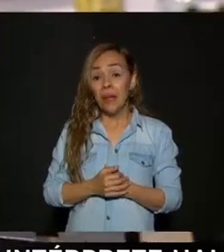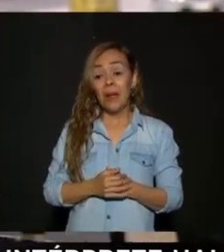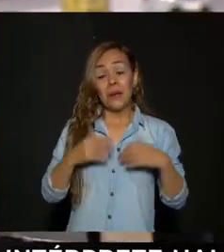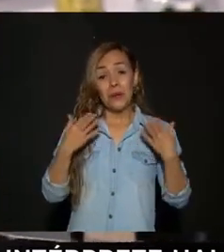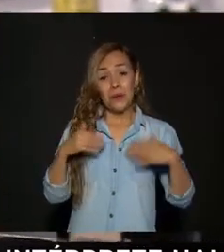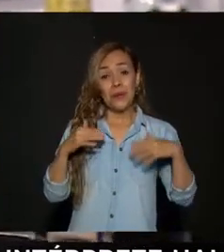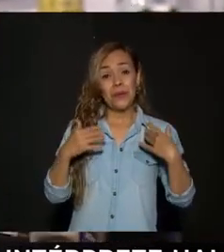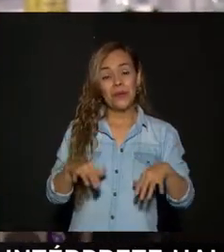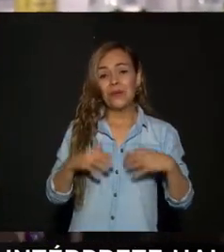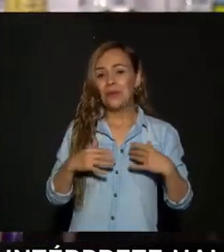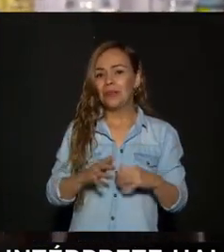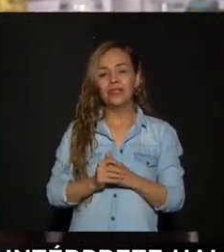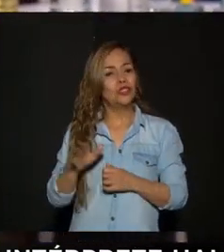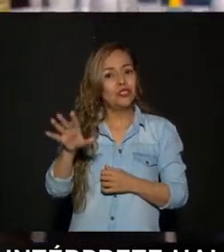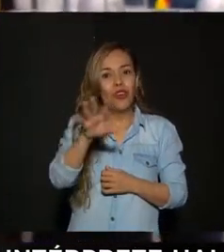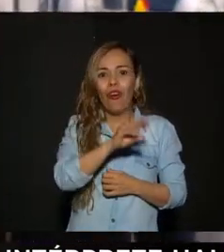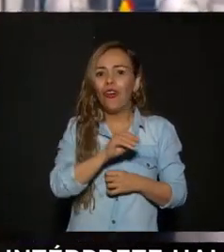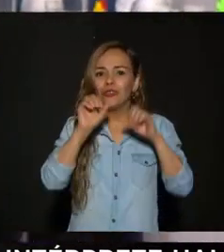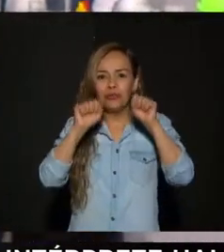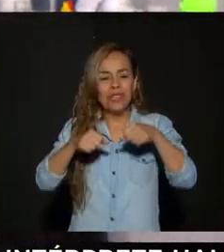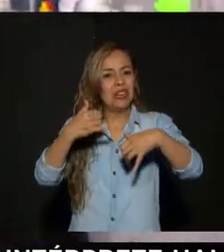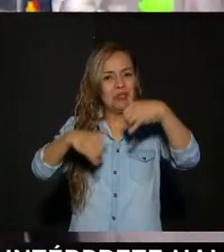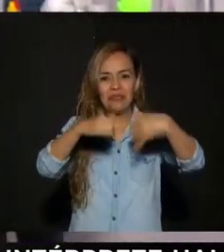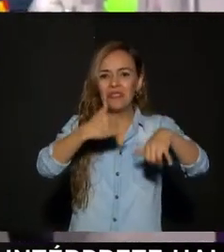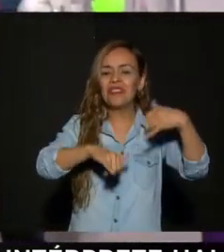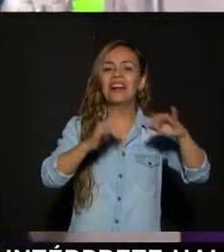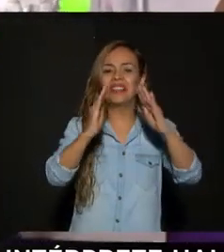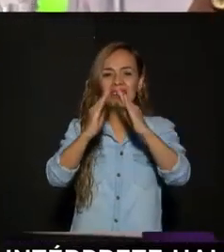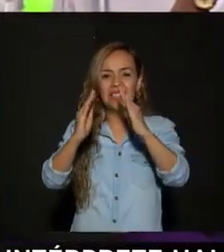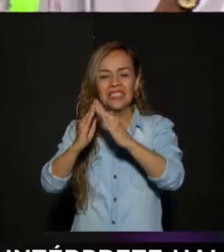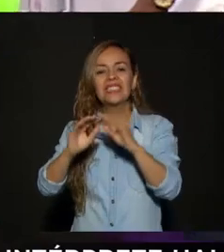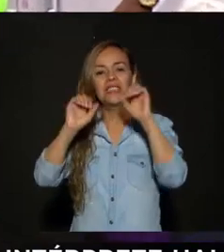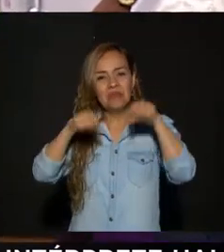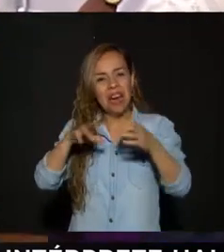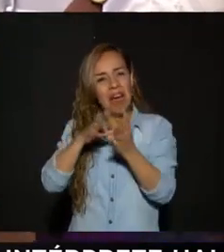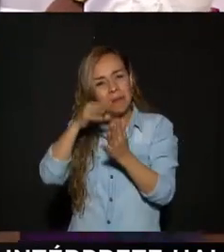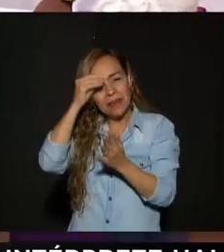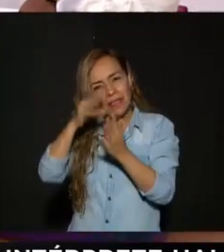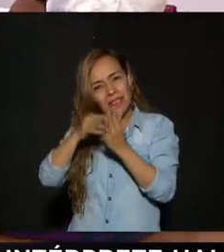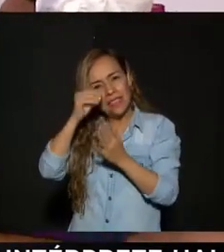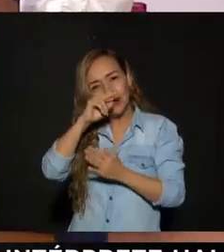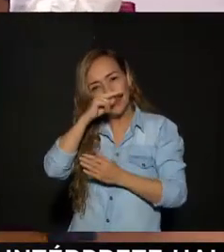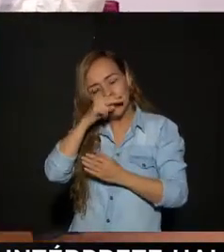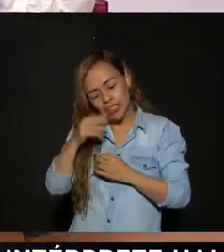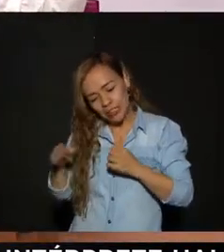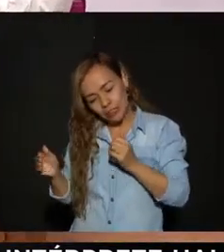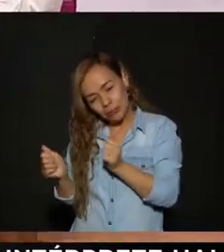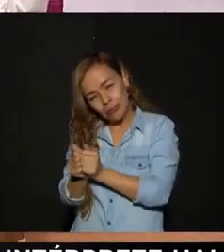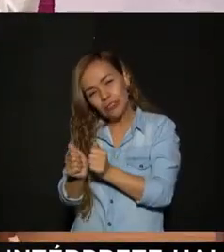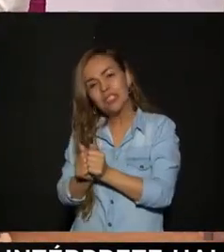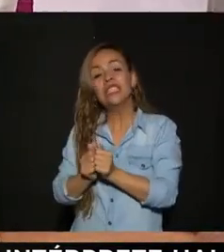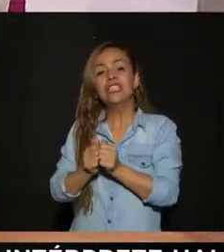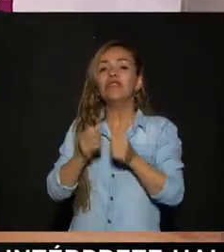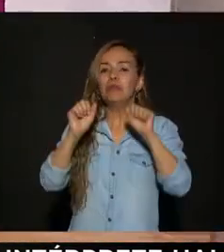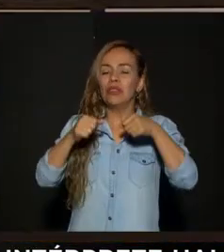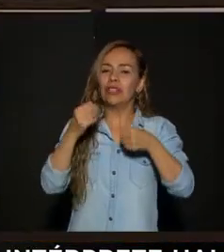Definitivamente no existe ninguna excusa para realizar juegos en casa, para aprender con nuestros niños, para realizar experimentos, y